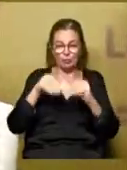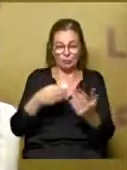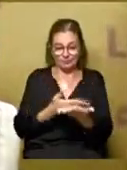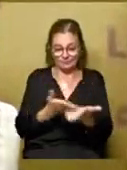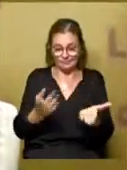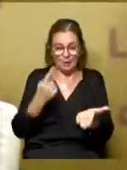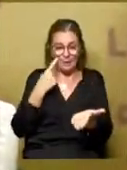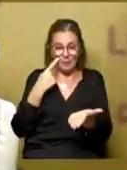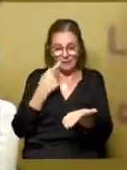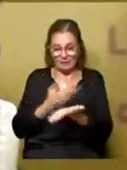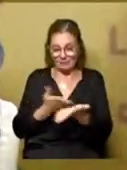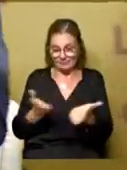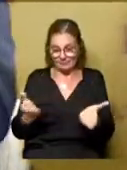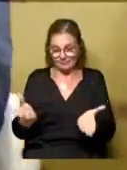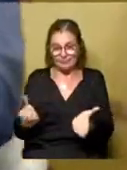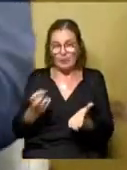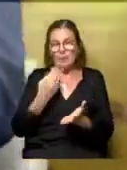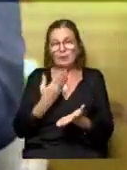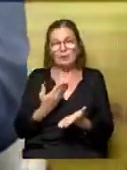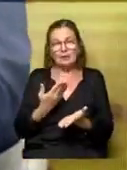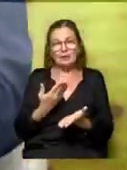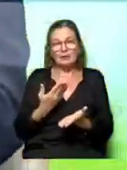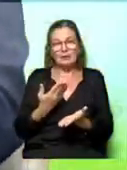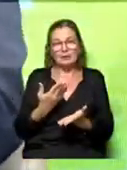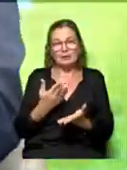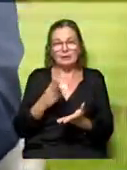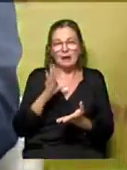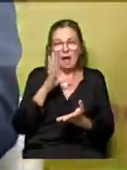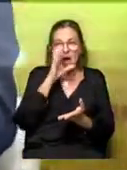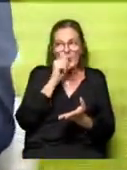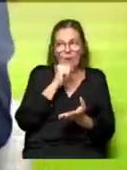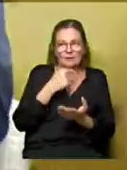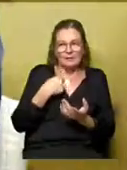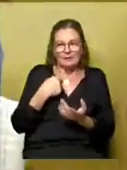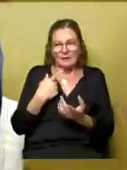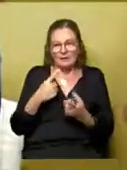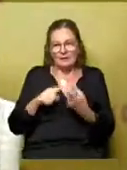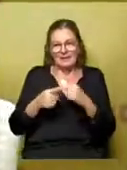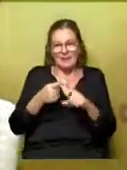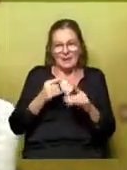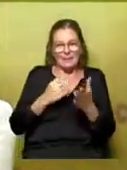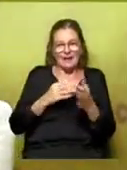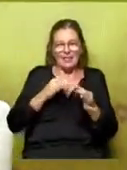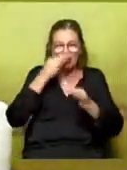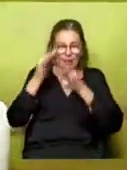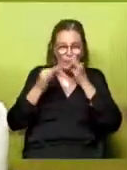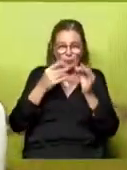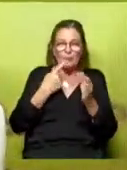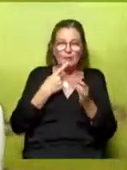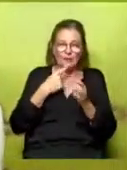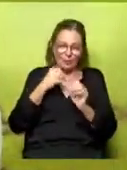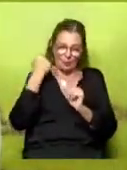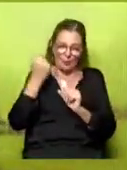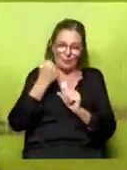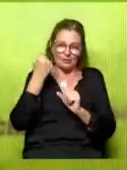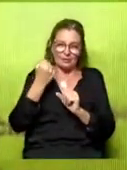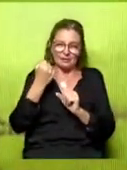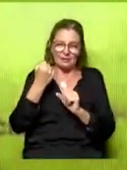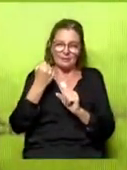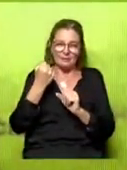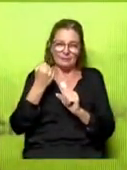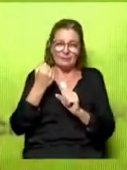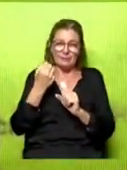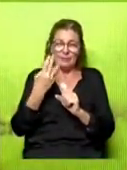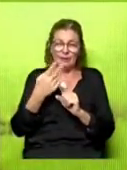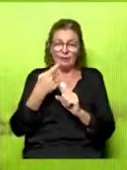evidencia sobre la mesa, porque la presión siempre sobre los discursos políticos es muy grande. Ahora, quisiera decir un par de